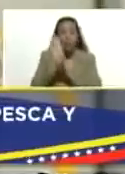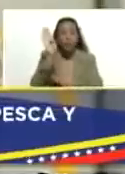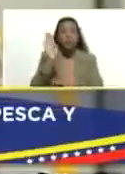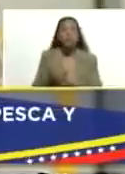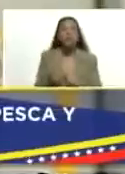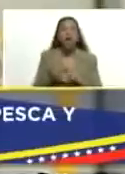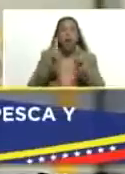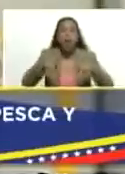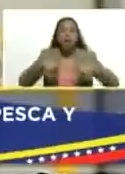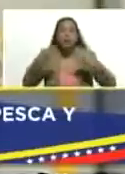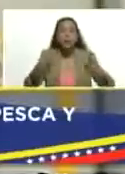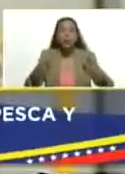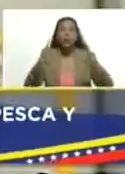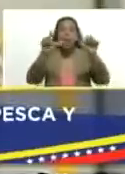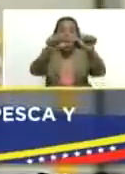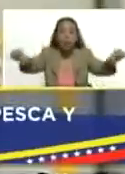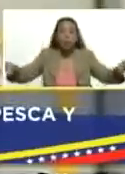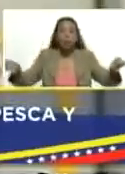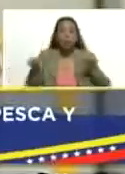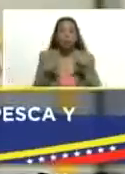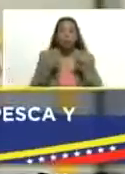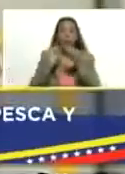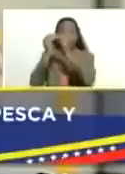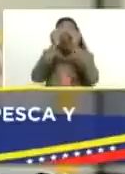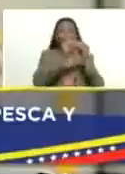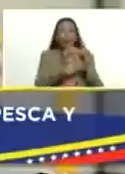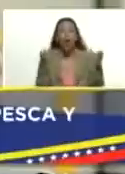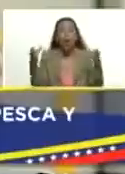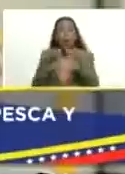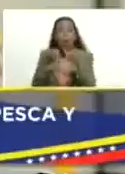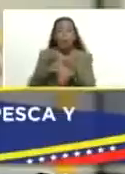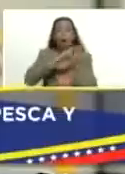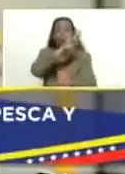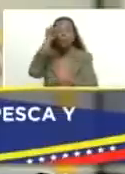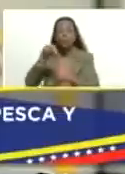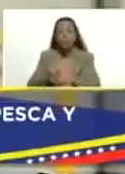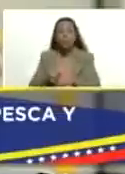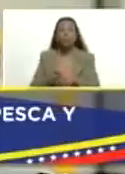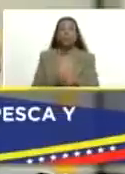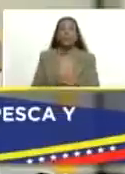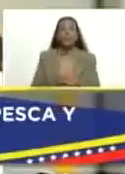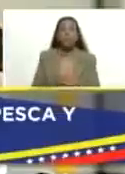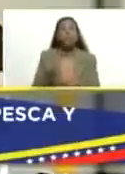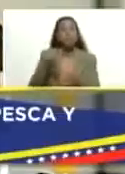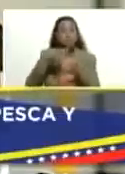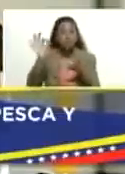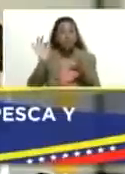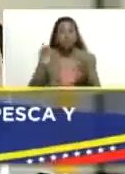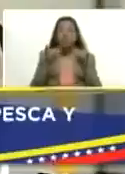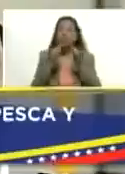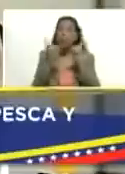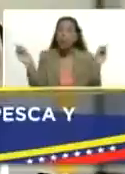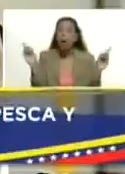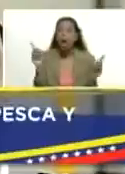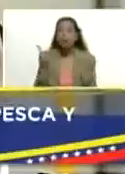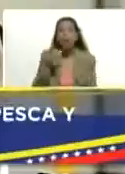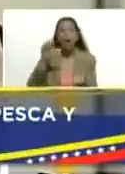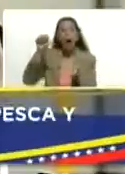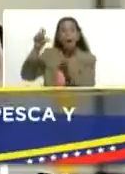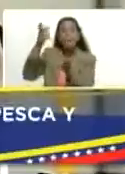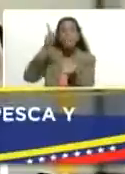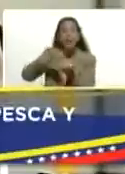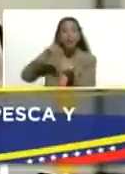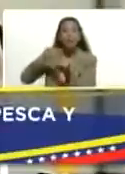en la renovación estructural funcional de las vocerías a nivel nacional. Excelente, democracia directa, democracia